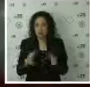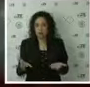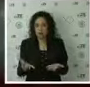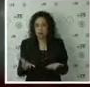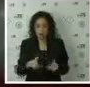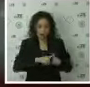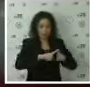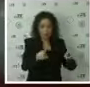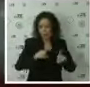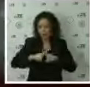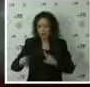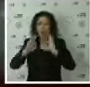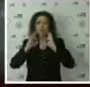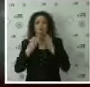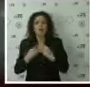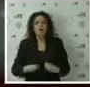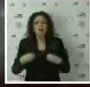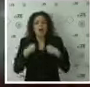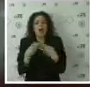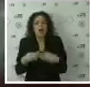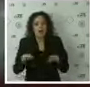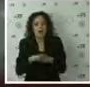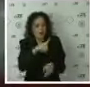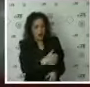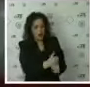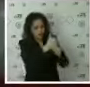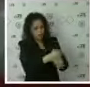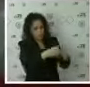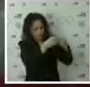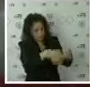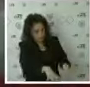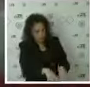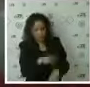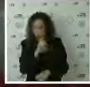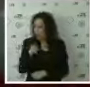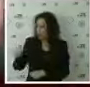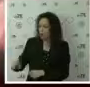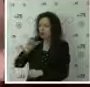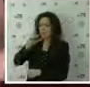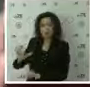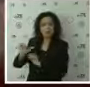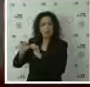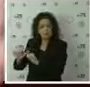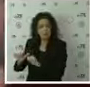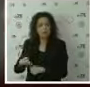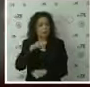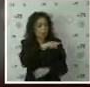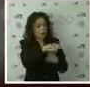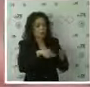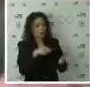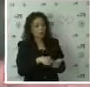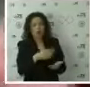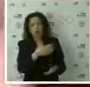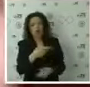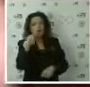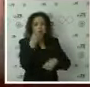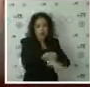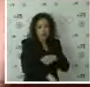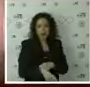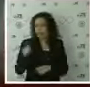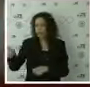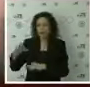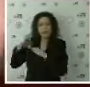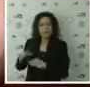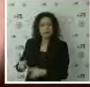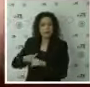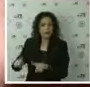violencia, donde tienes una comunidad y un barrio que te permite vivir de una manera medianamente tranquila, Alexa, porque yo creo que ahorita en ningún lugar